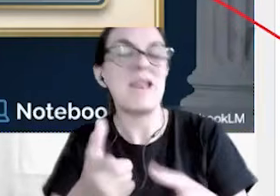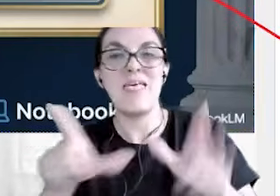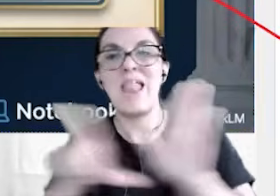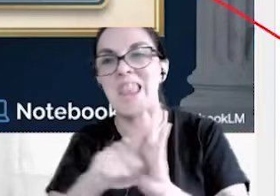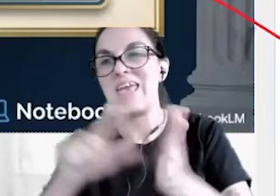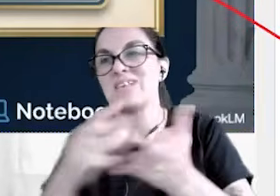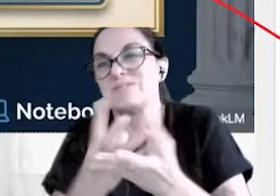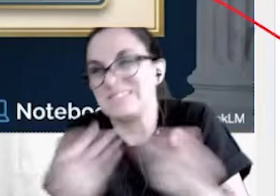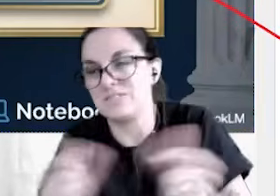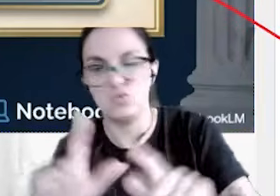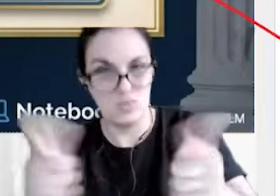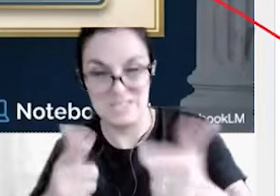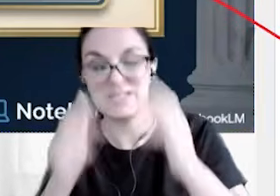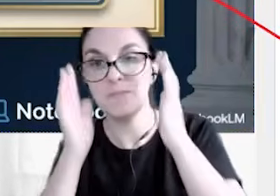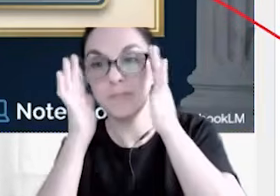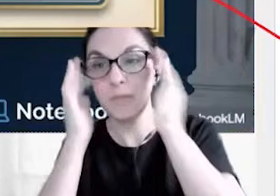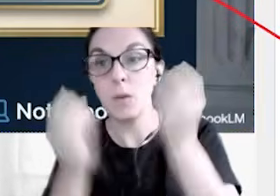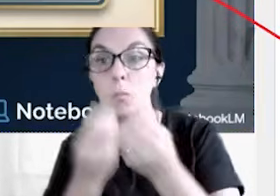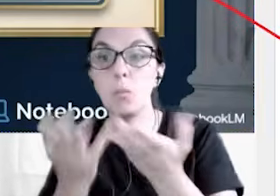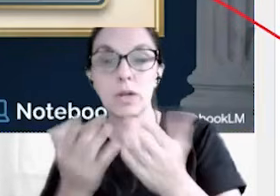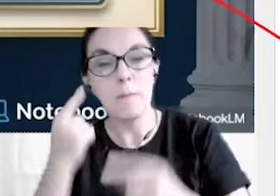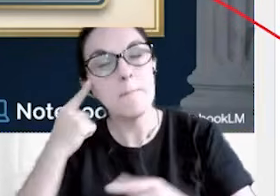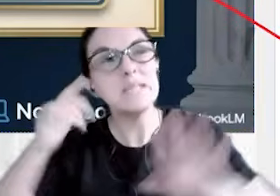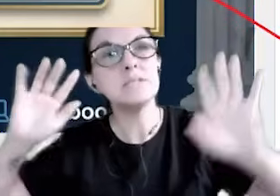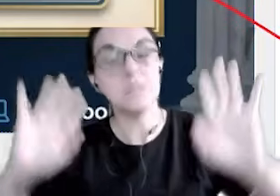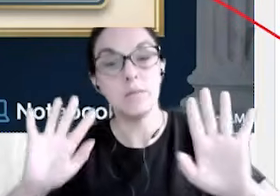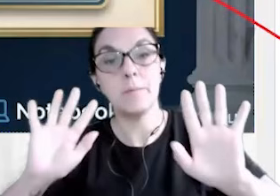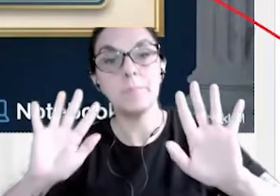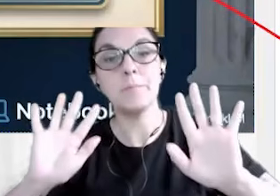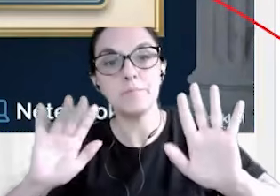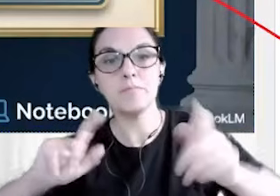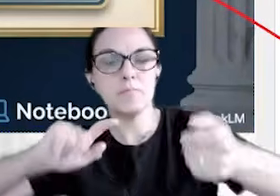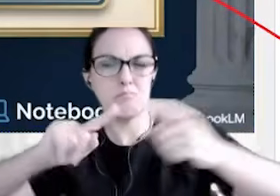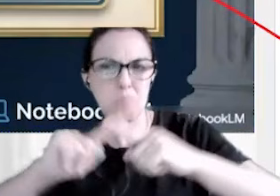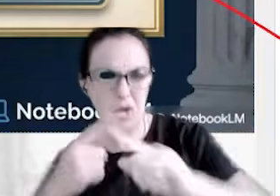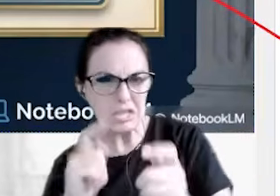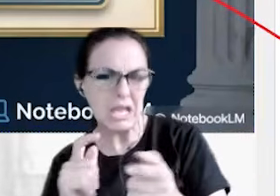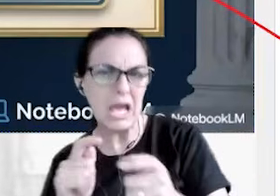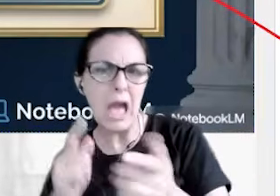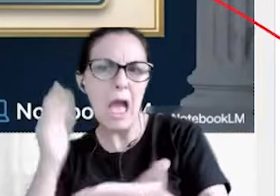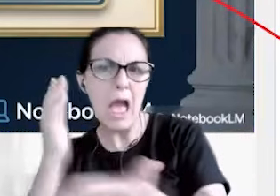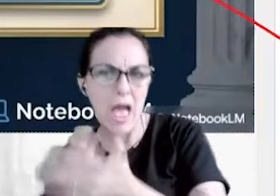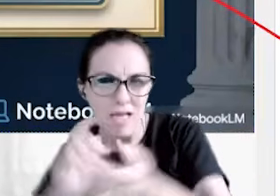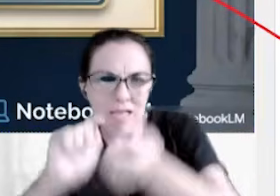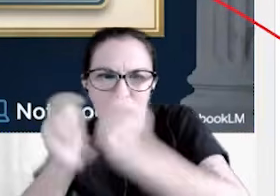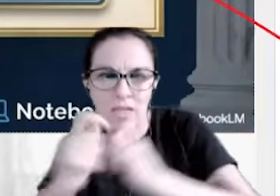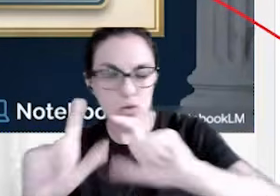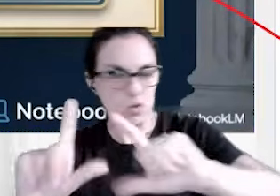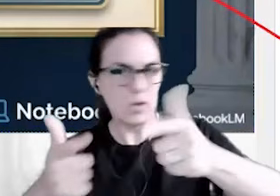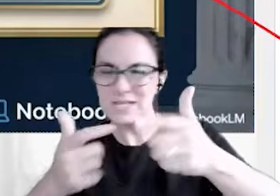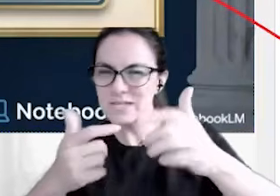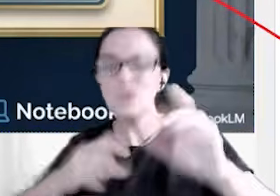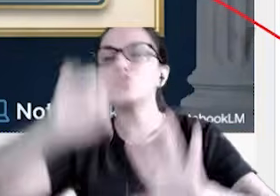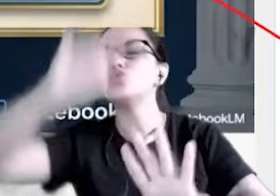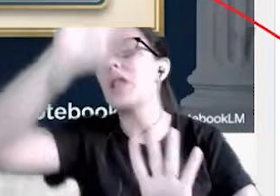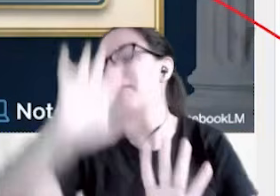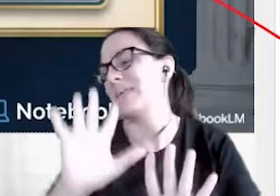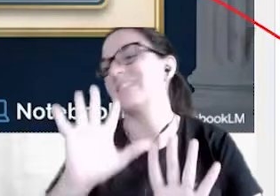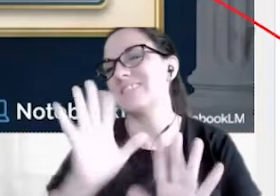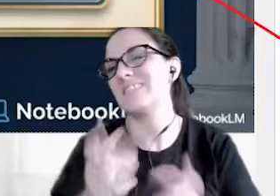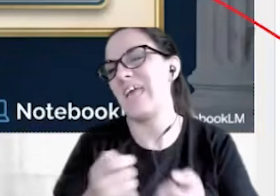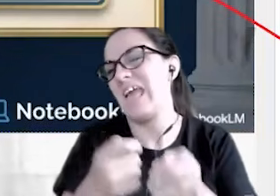porque entendía que no se trataba de un cambio de política criminal, sino que era de una mera actualización de